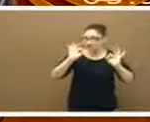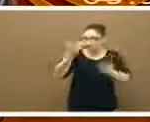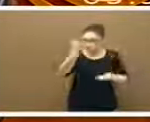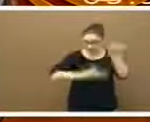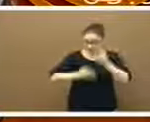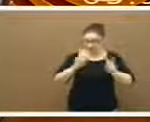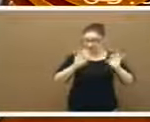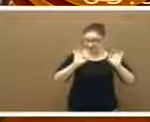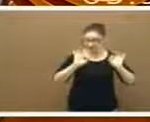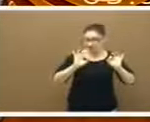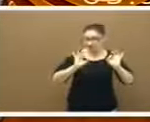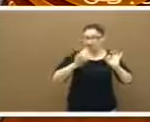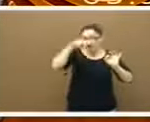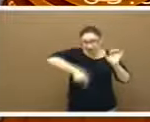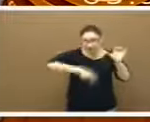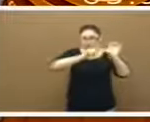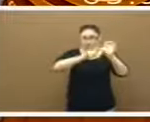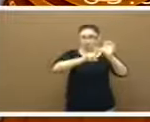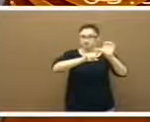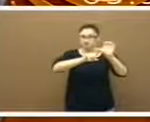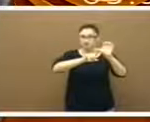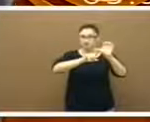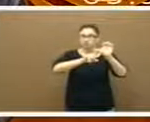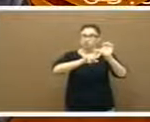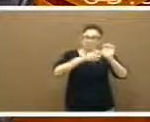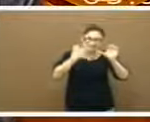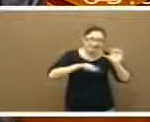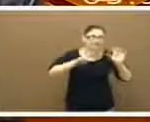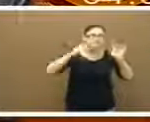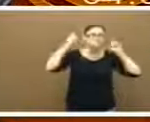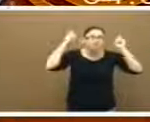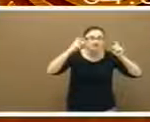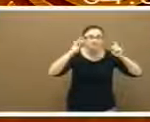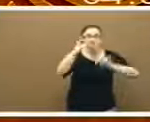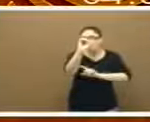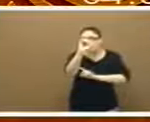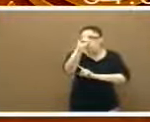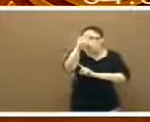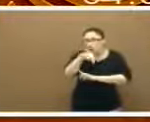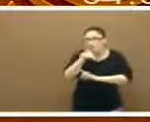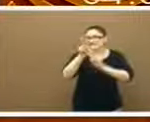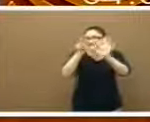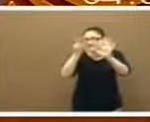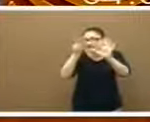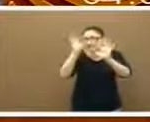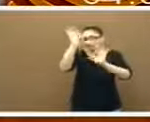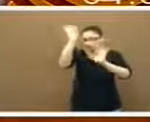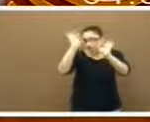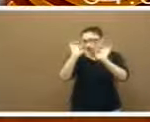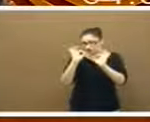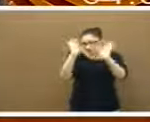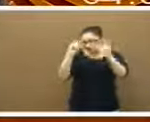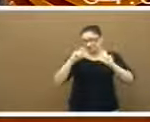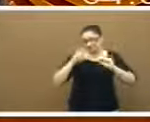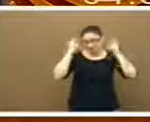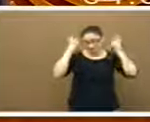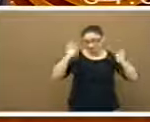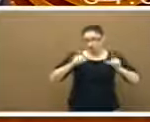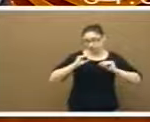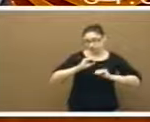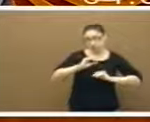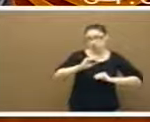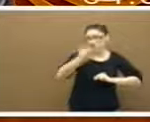en materia de cooperación, en Extremadura se estaba intentando dedicar el 0,7 desde la ley que se puso en marcha,